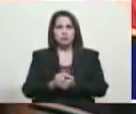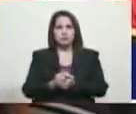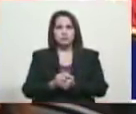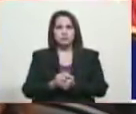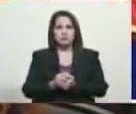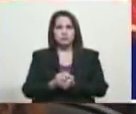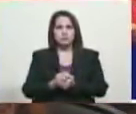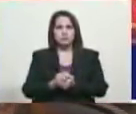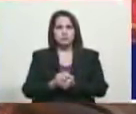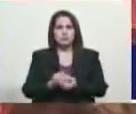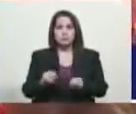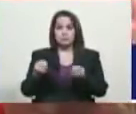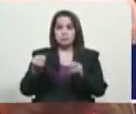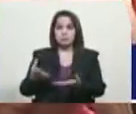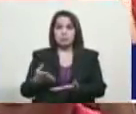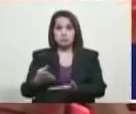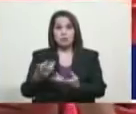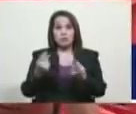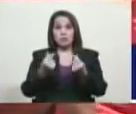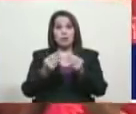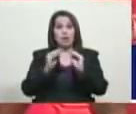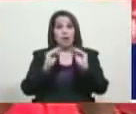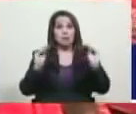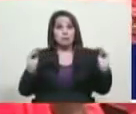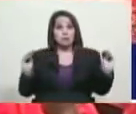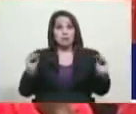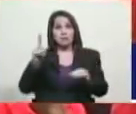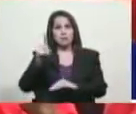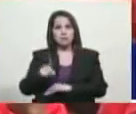Y además quiero anunciar,